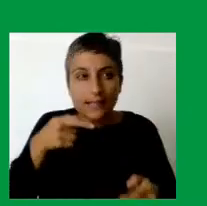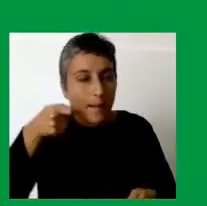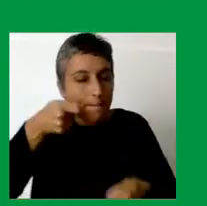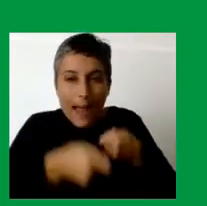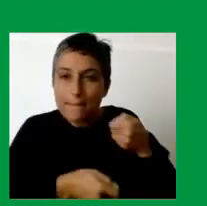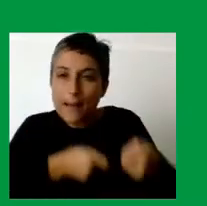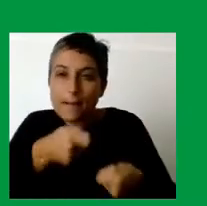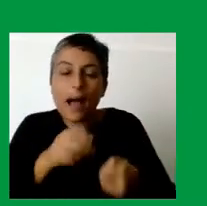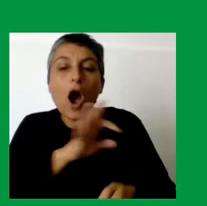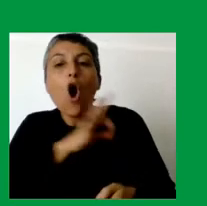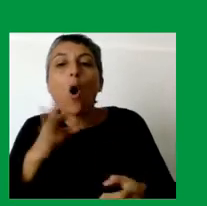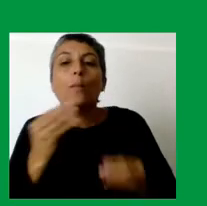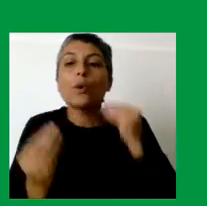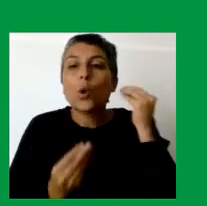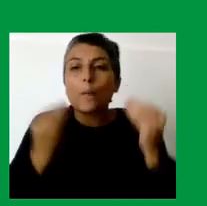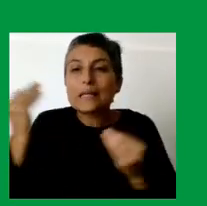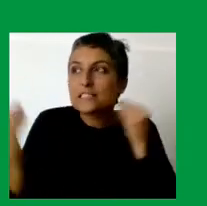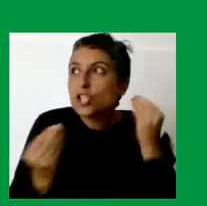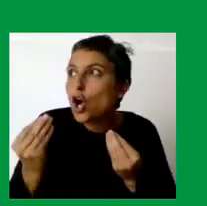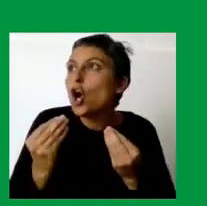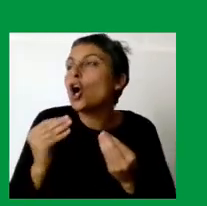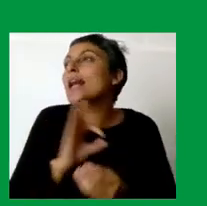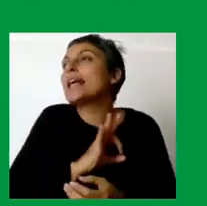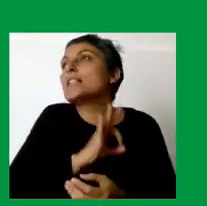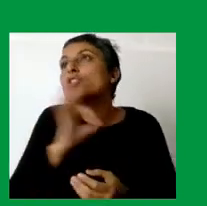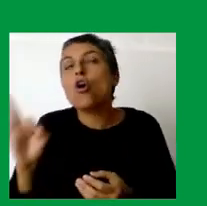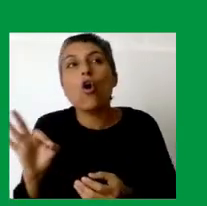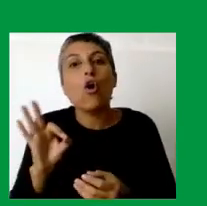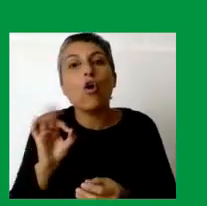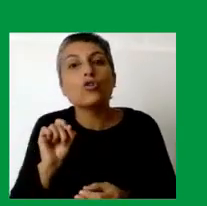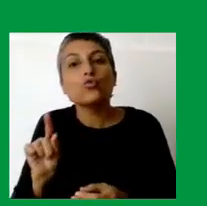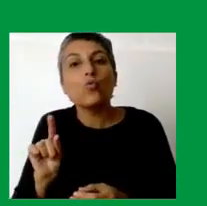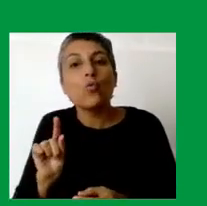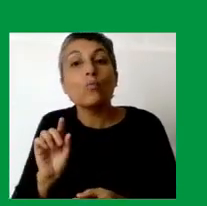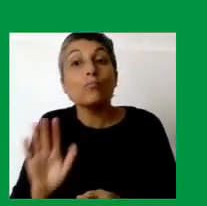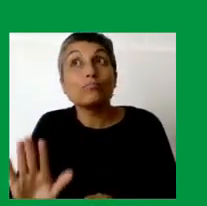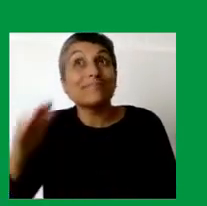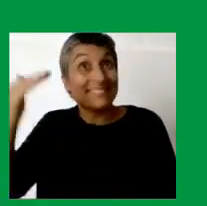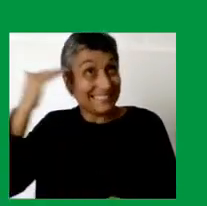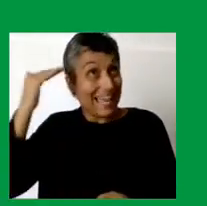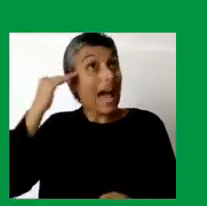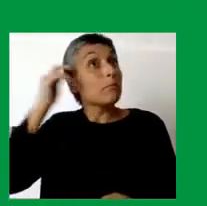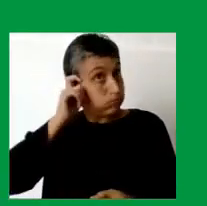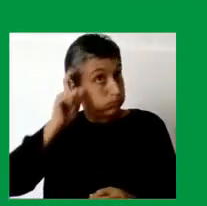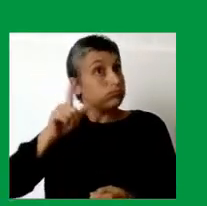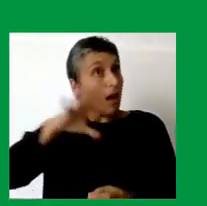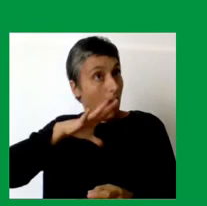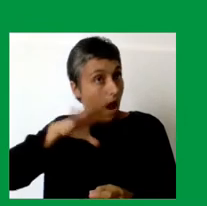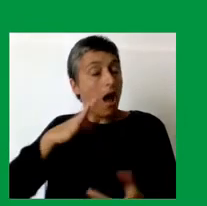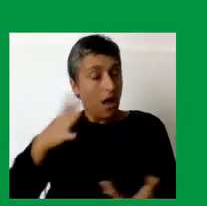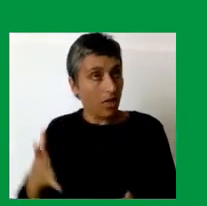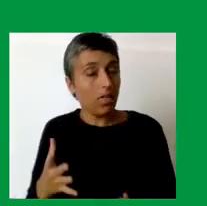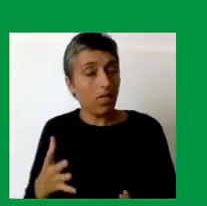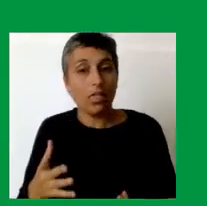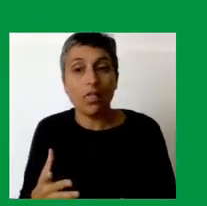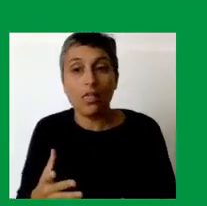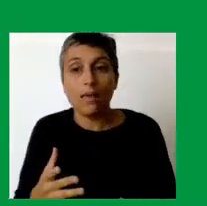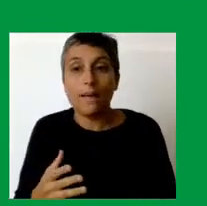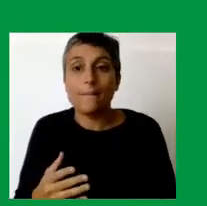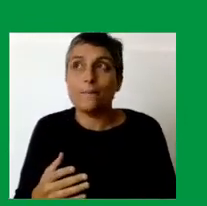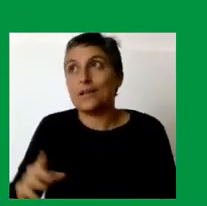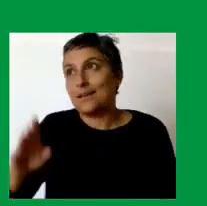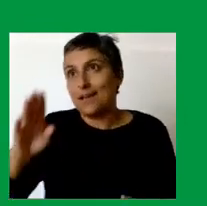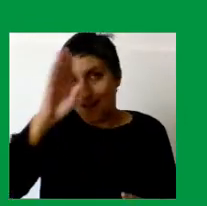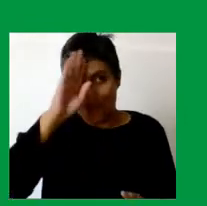sus preocupaciones, que puedan incluir sus propios saberes, porque entre pares sabemos que aprenden